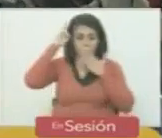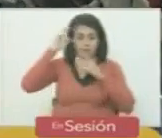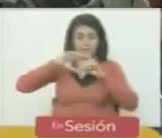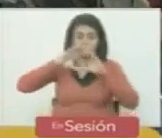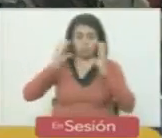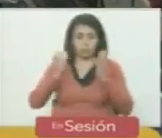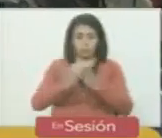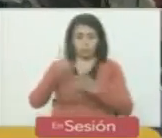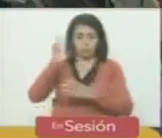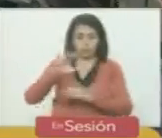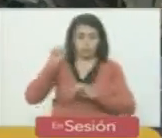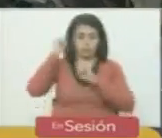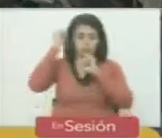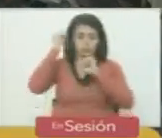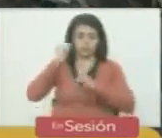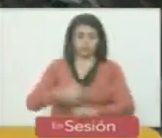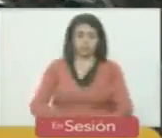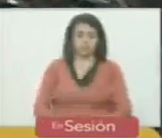mundo! ¡Venceremos!